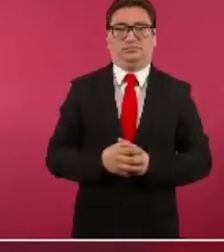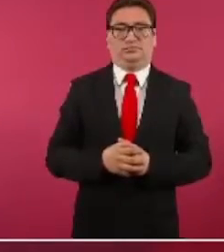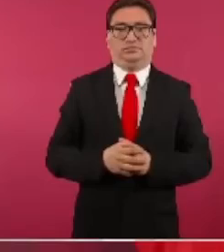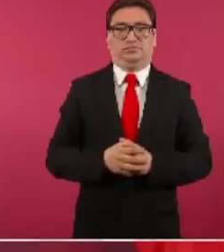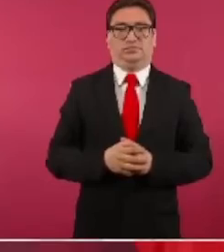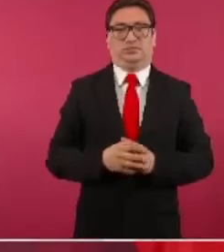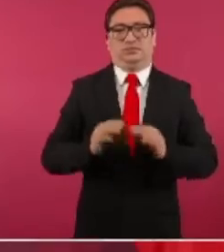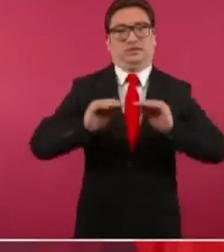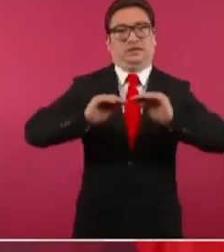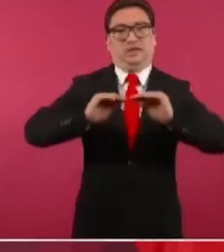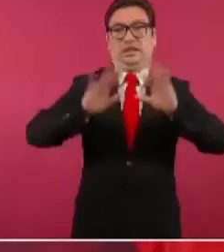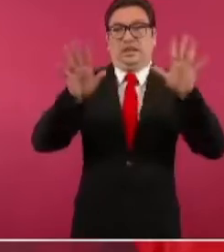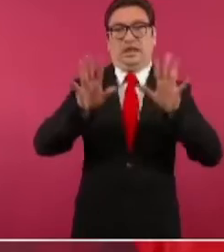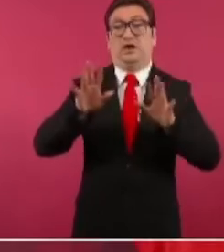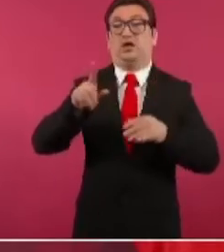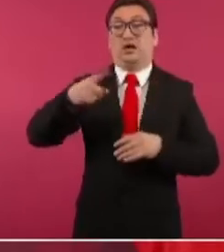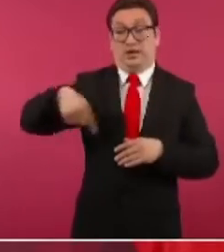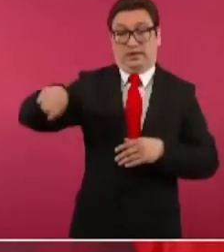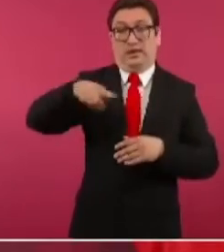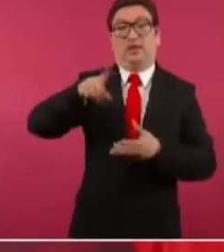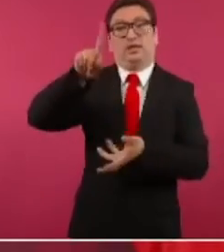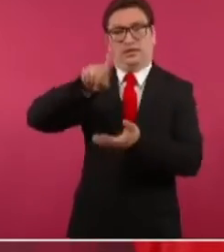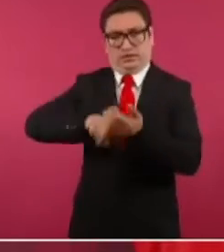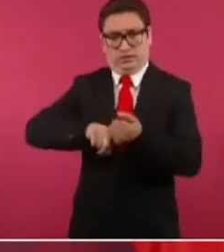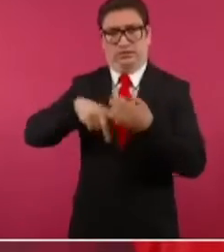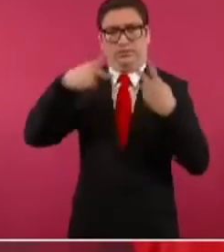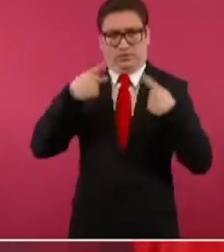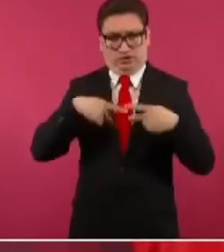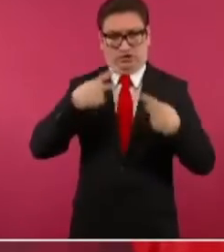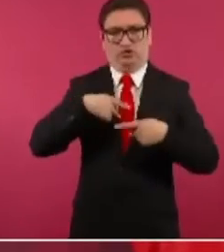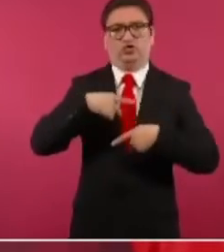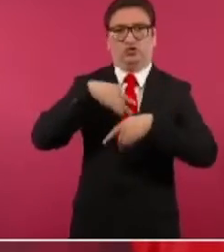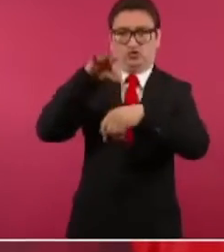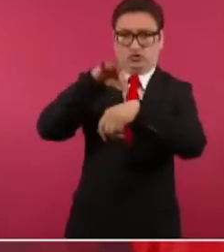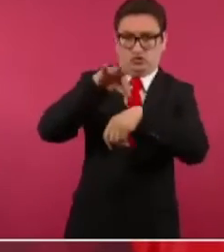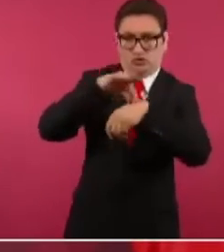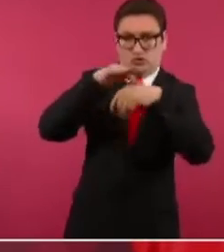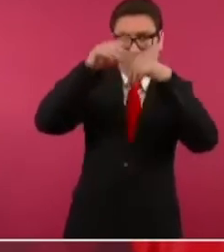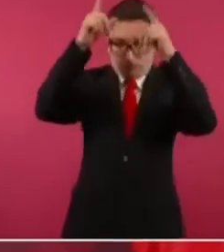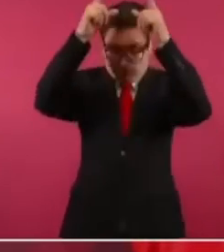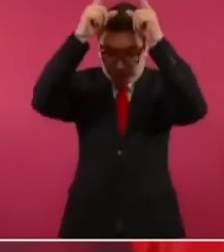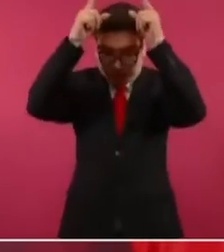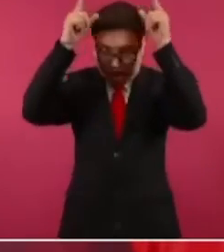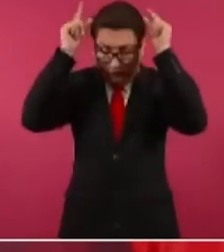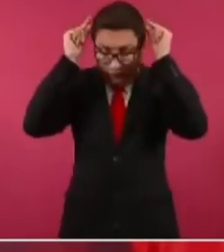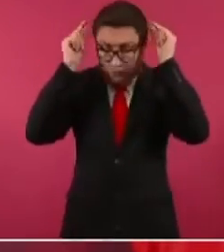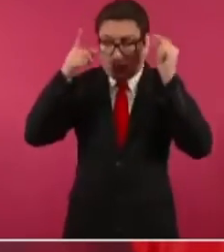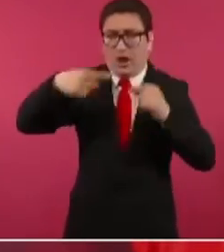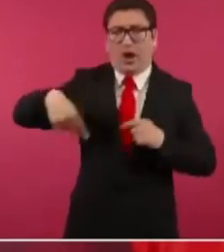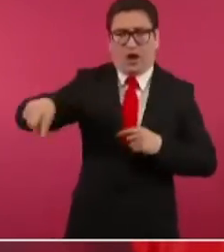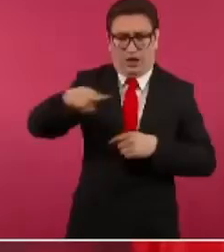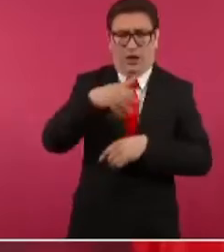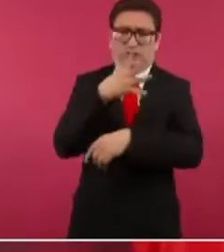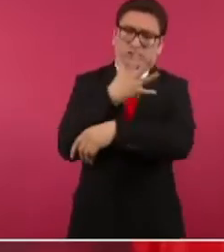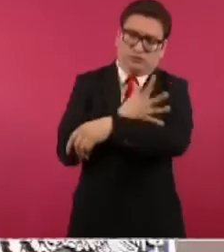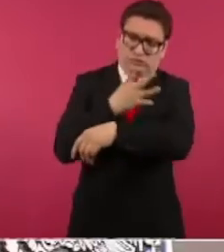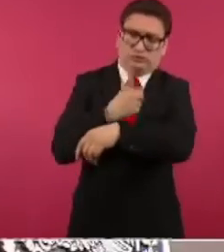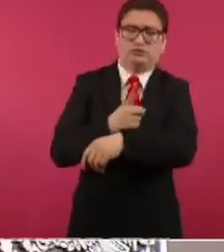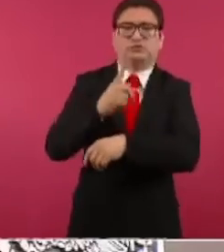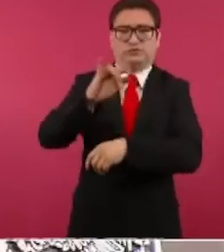hay enfermeras, médicos, trabajadores de la salud muy honestos en el ISSSTE,